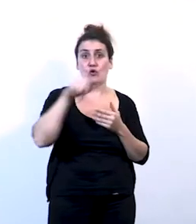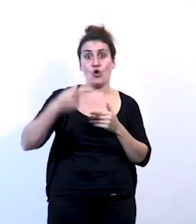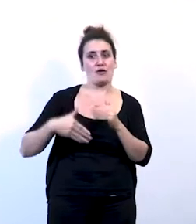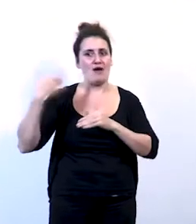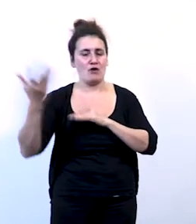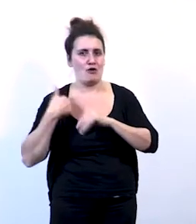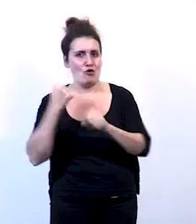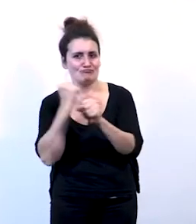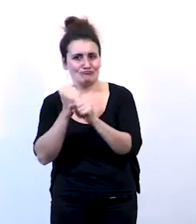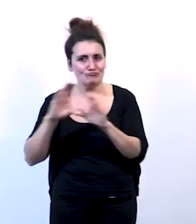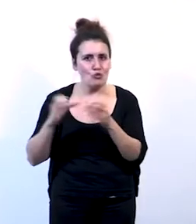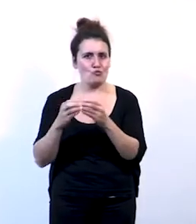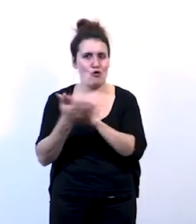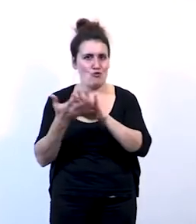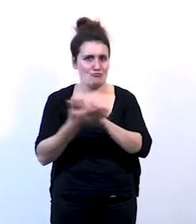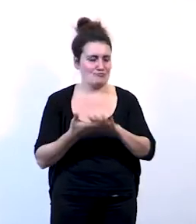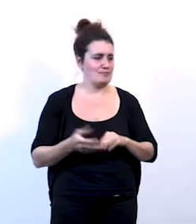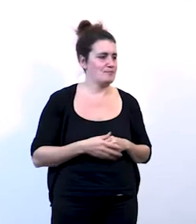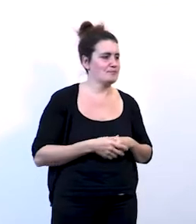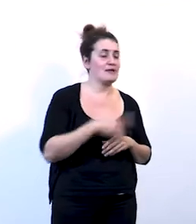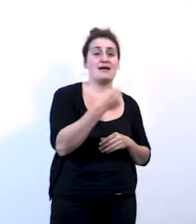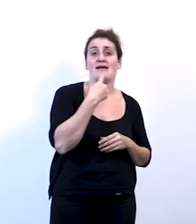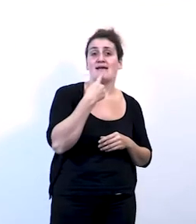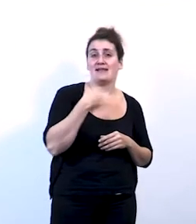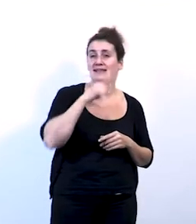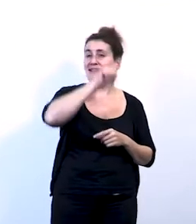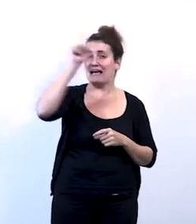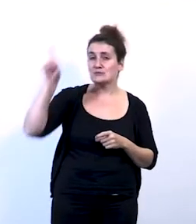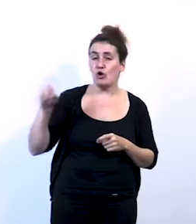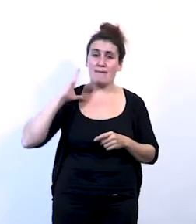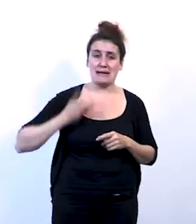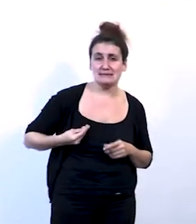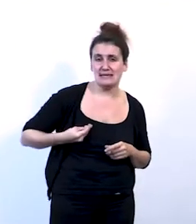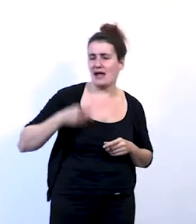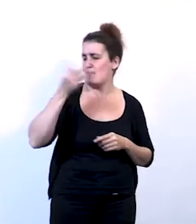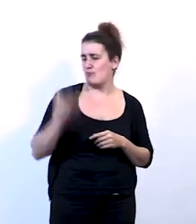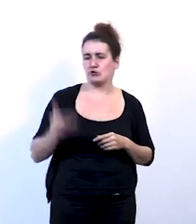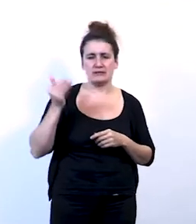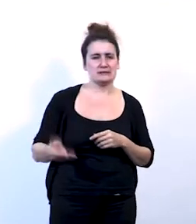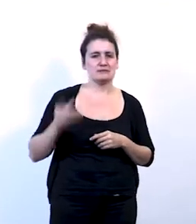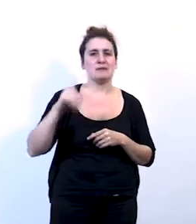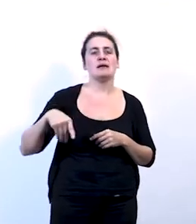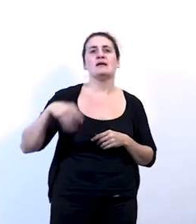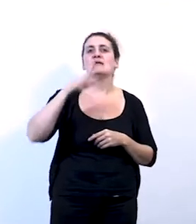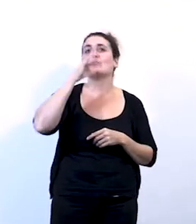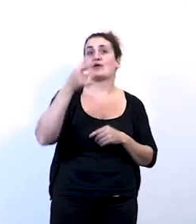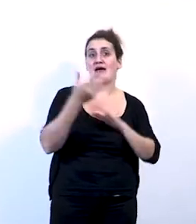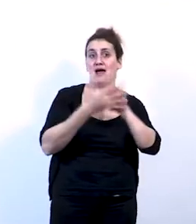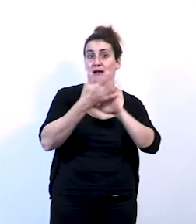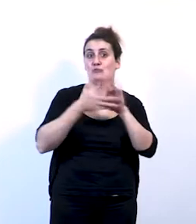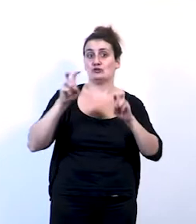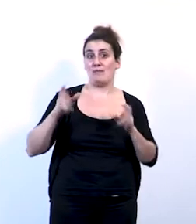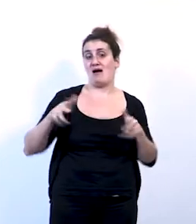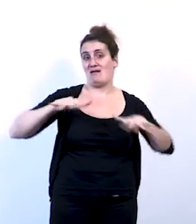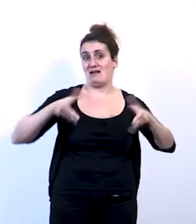comenzaré a trabajar con el resto, ¿no? Has mencionado la diáspora palestina, importantísima, porque de lo que hablábamos antes también con el sionismo es